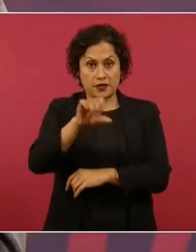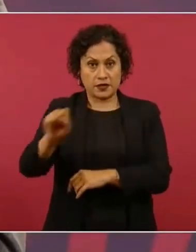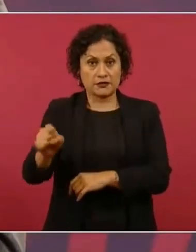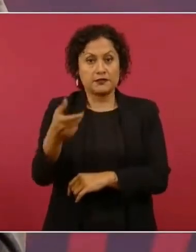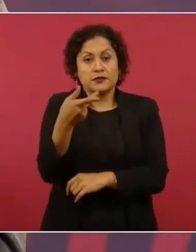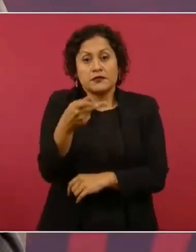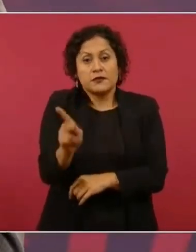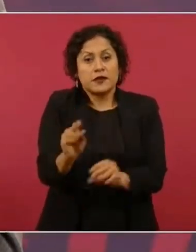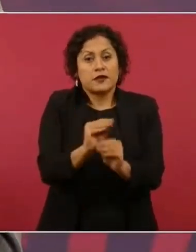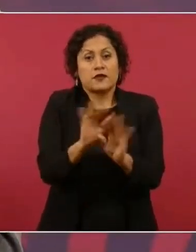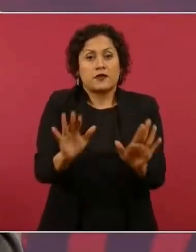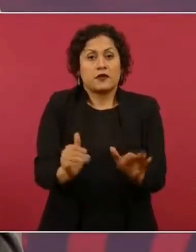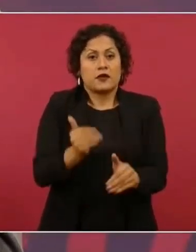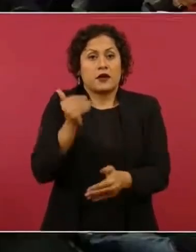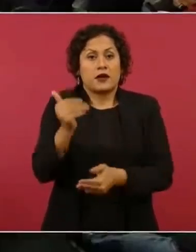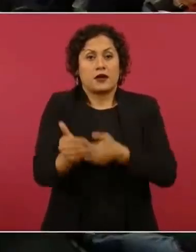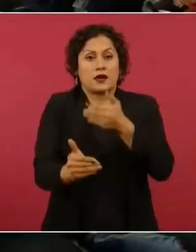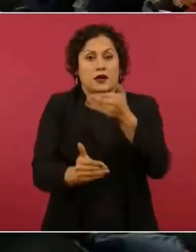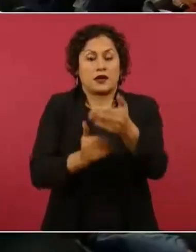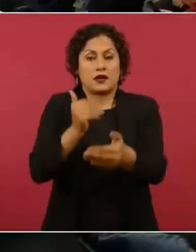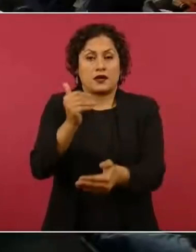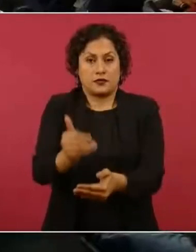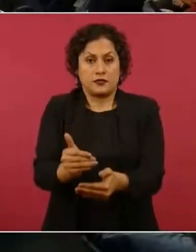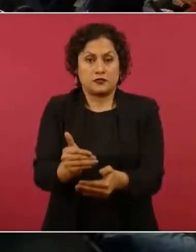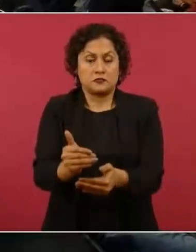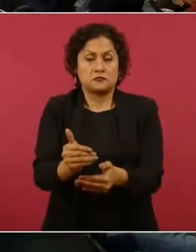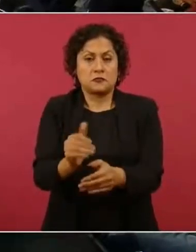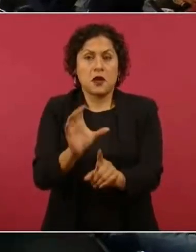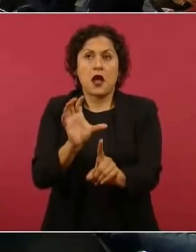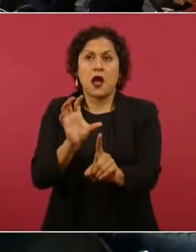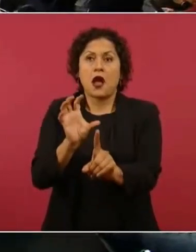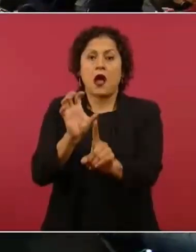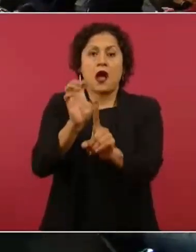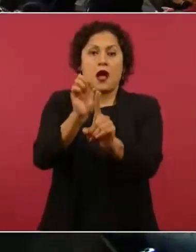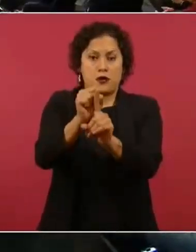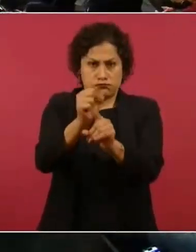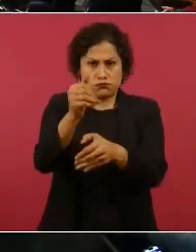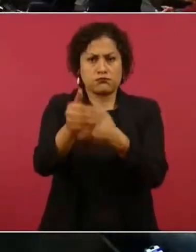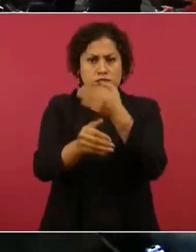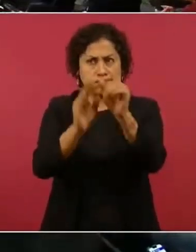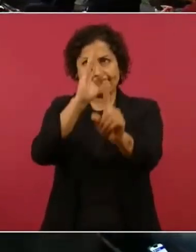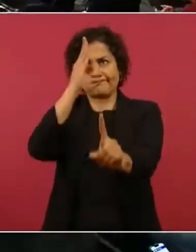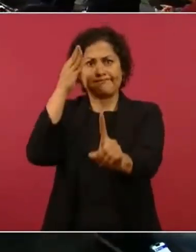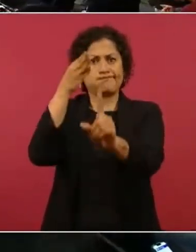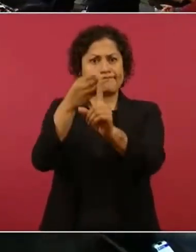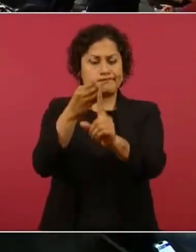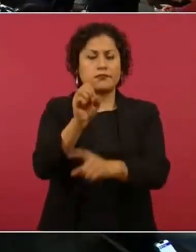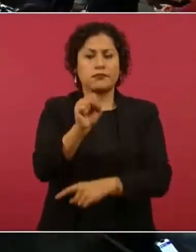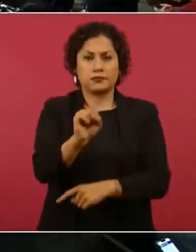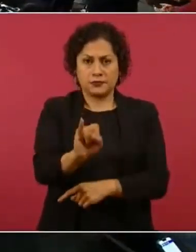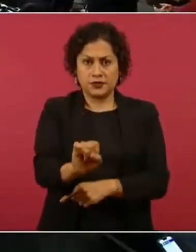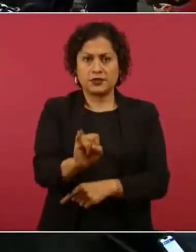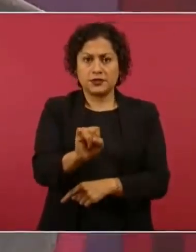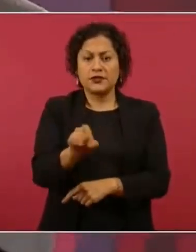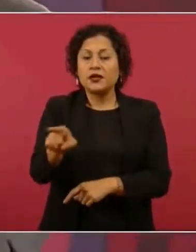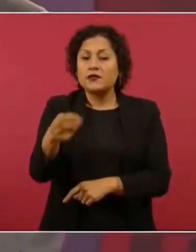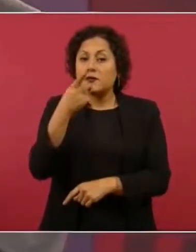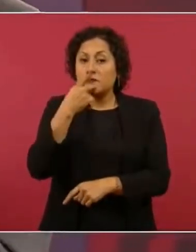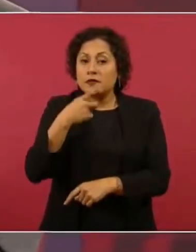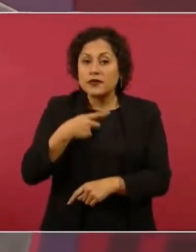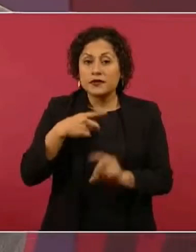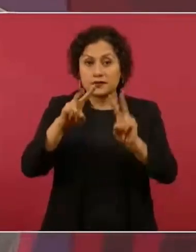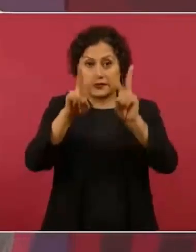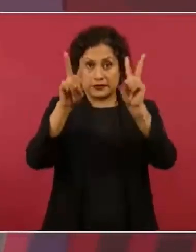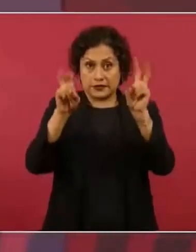Y vamos hacia allá. Y si esa dirección de medicina tradicional no